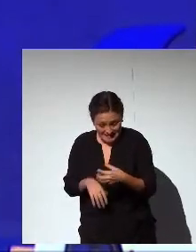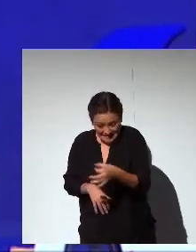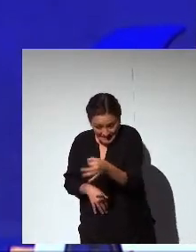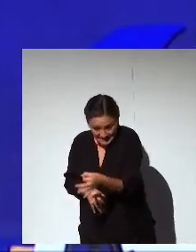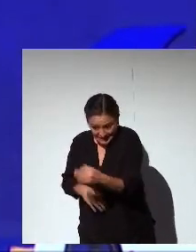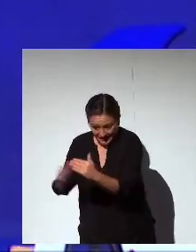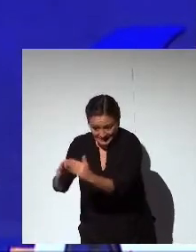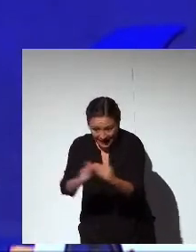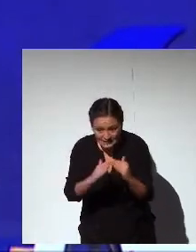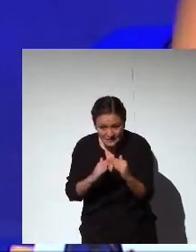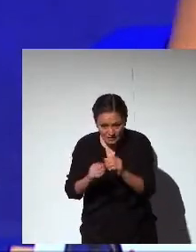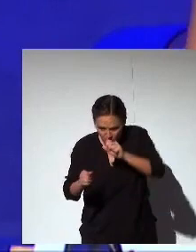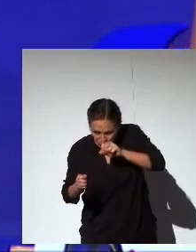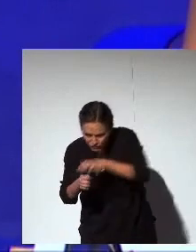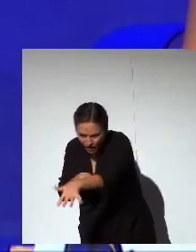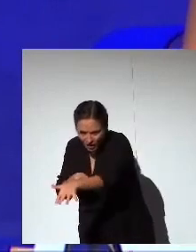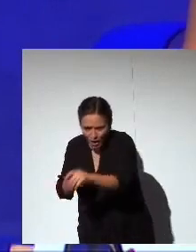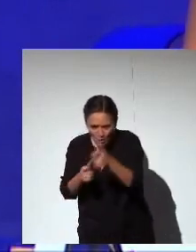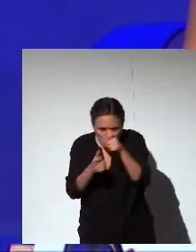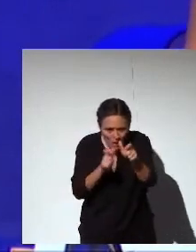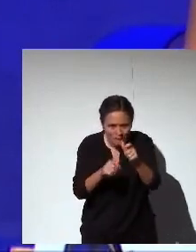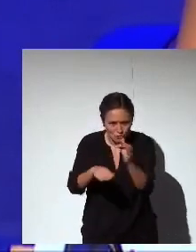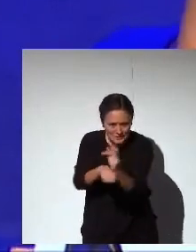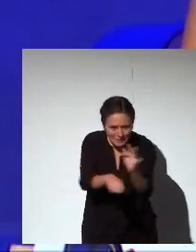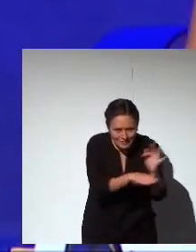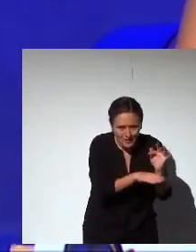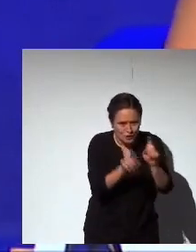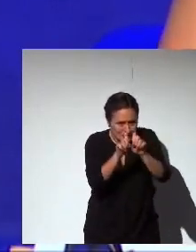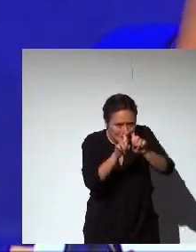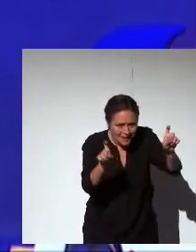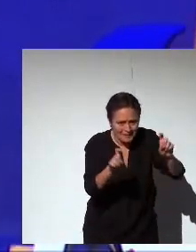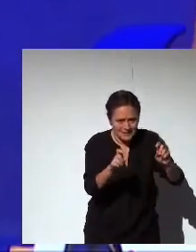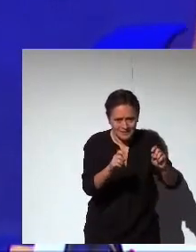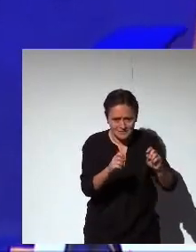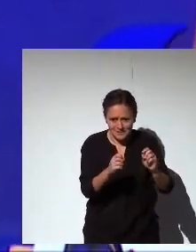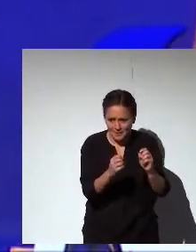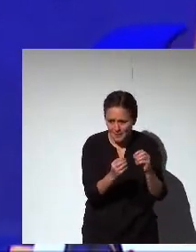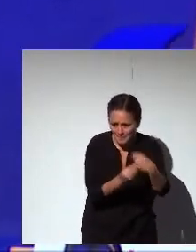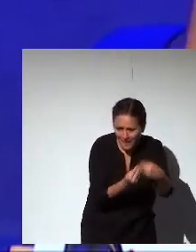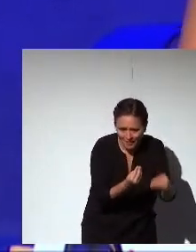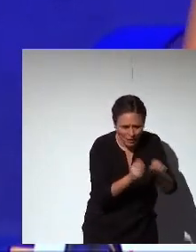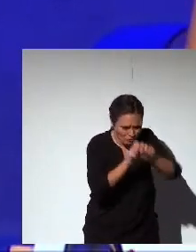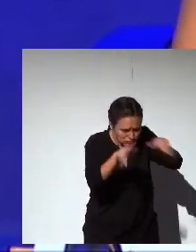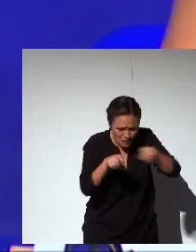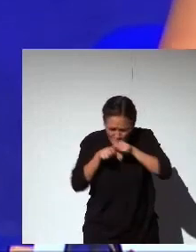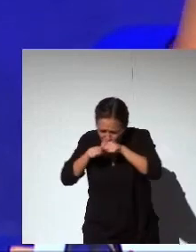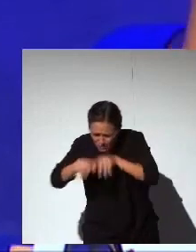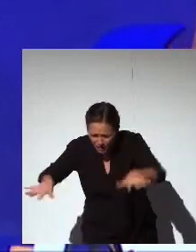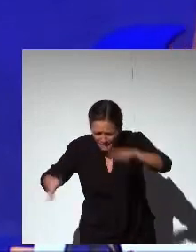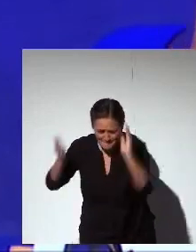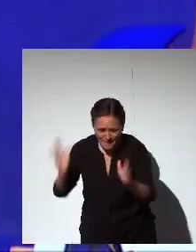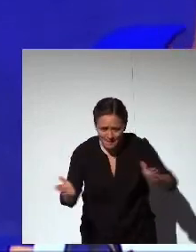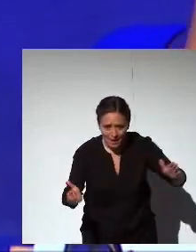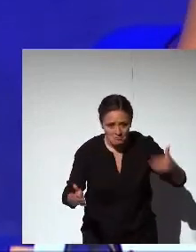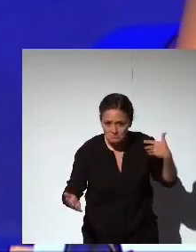las casas de las personas, los pueblos, los cementerios, las empresas, las plantaciones de plátanos, no habíamos tenido